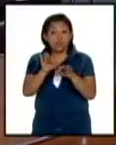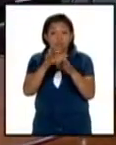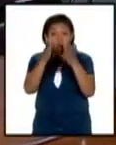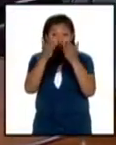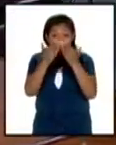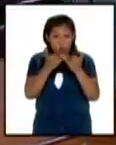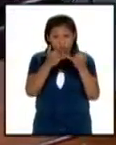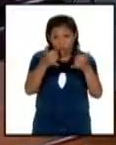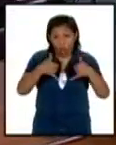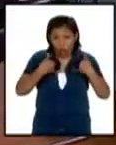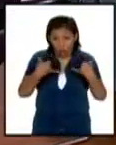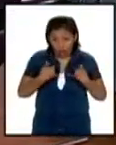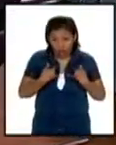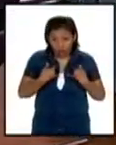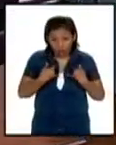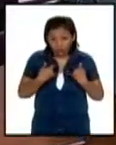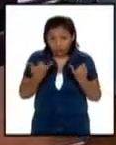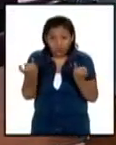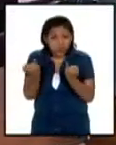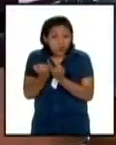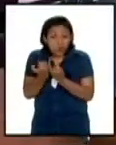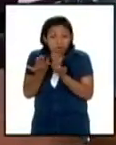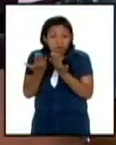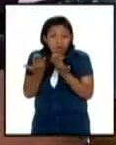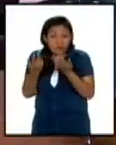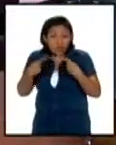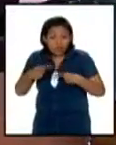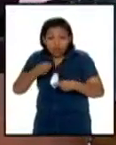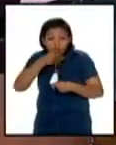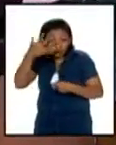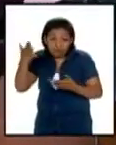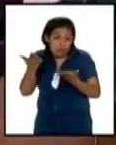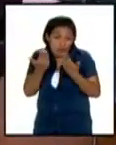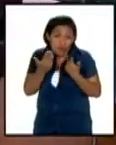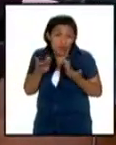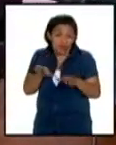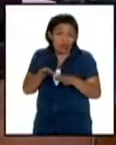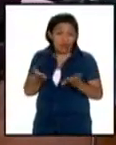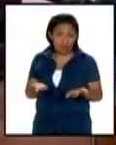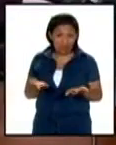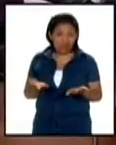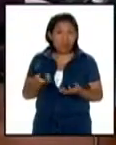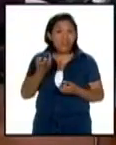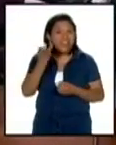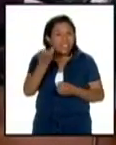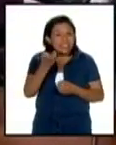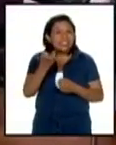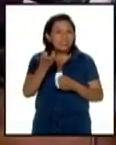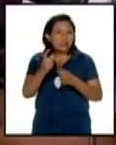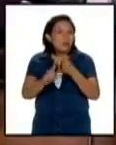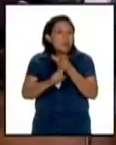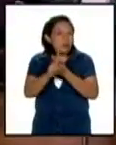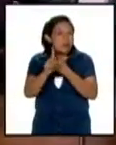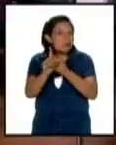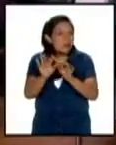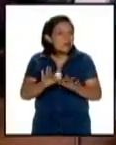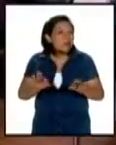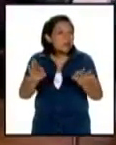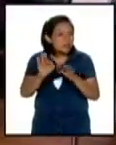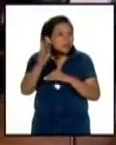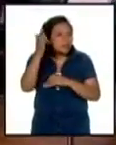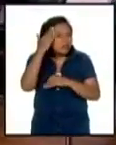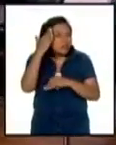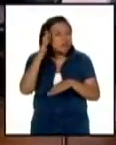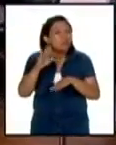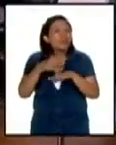gente joven, no podemos esperar que haya empleo para los adultos mayores. Esto es uno de los aspectos más importantes porque hablan de